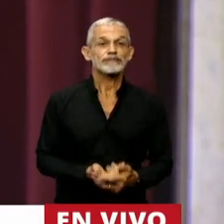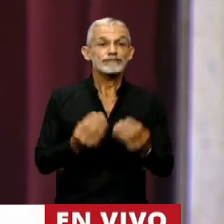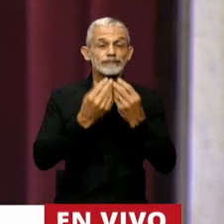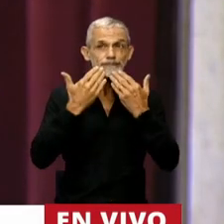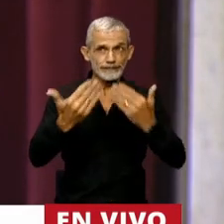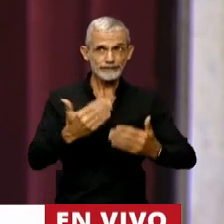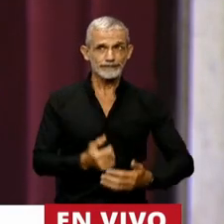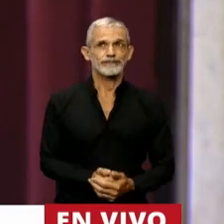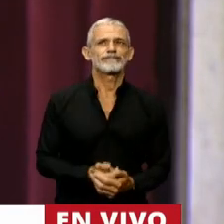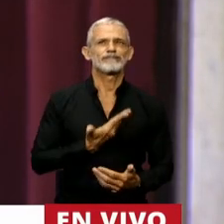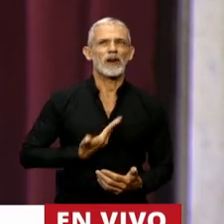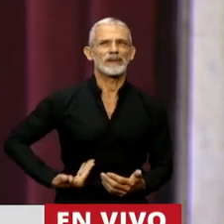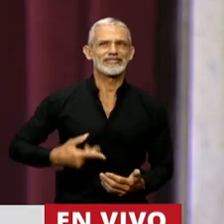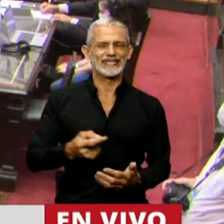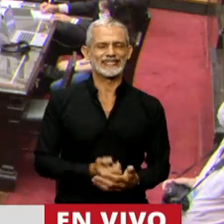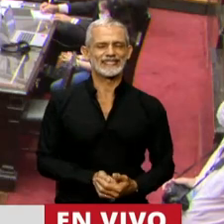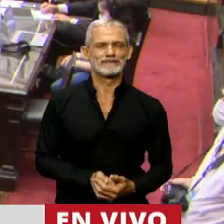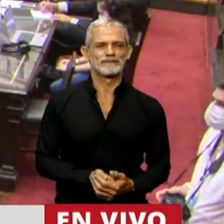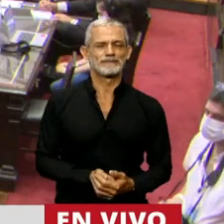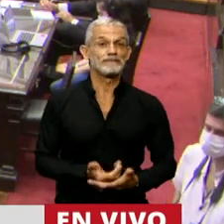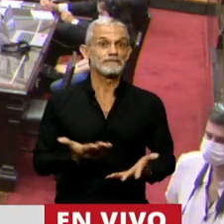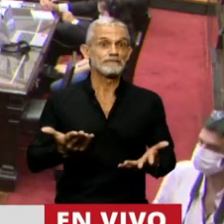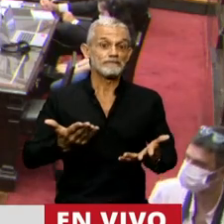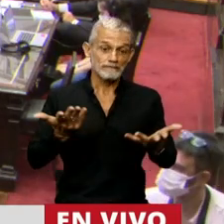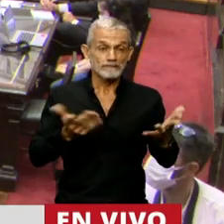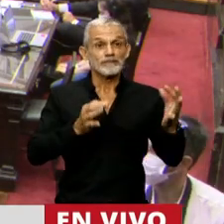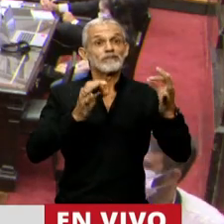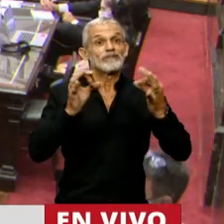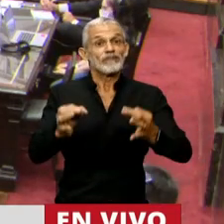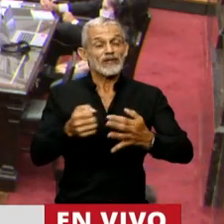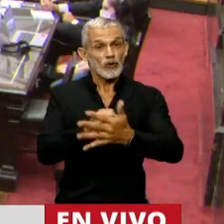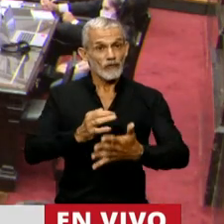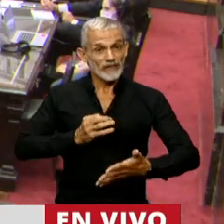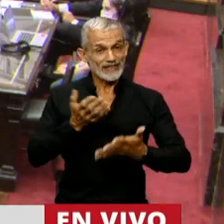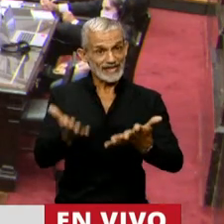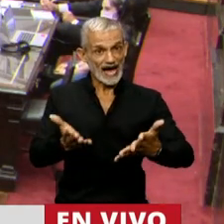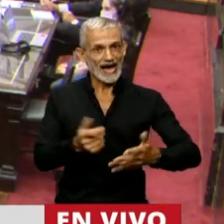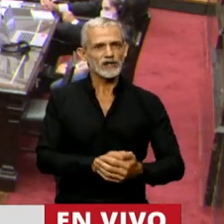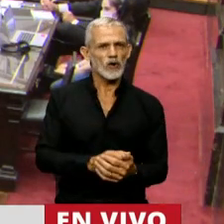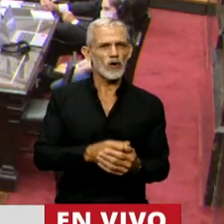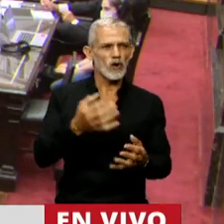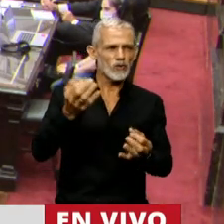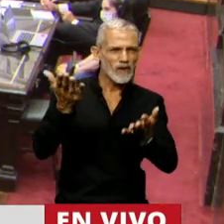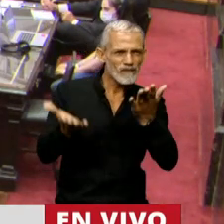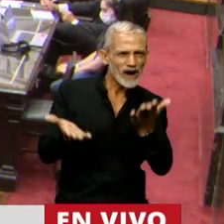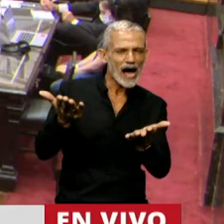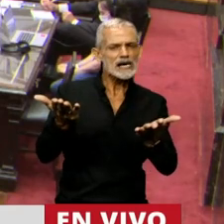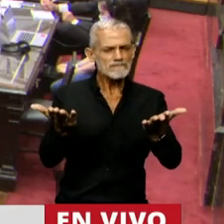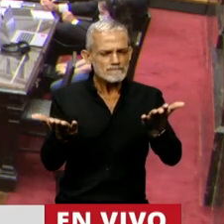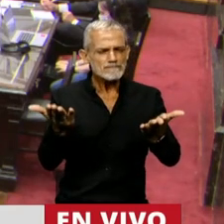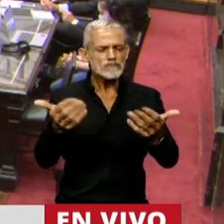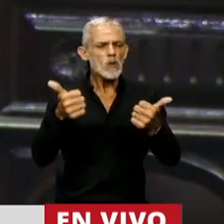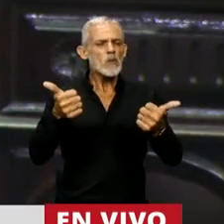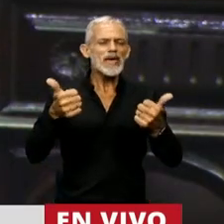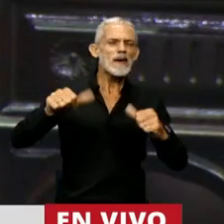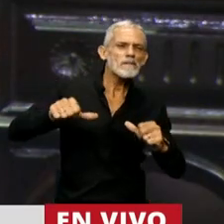Muchas gracias, señor presidente. Y llegó fin de año y es momento de hacer balances. Y sin dudas